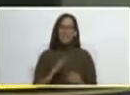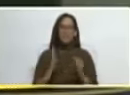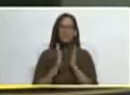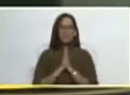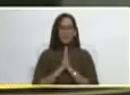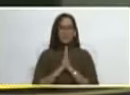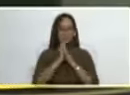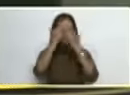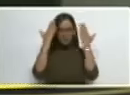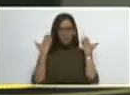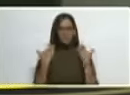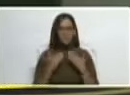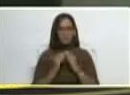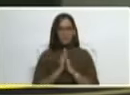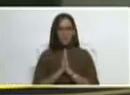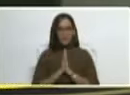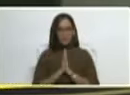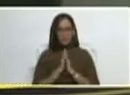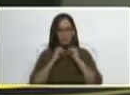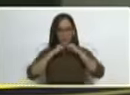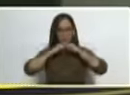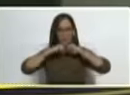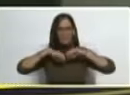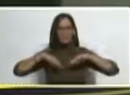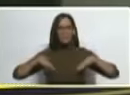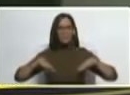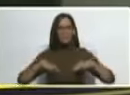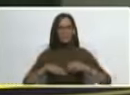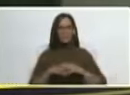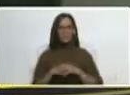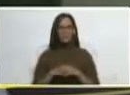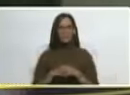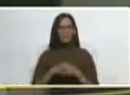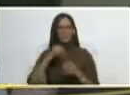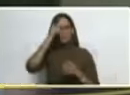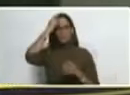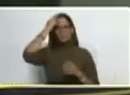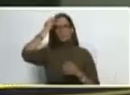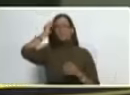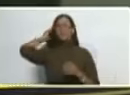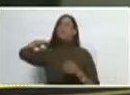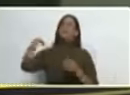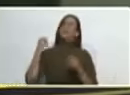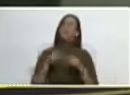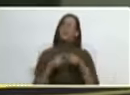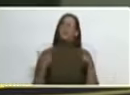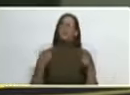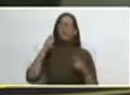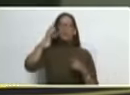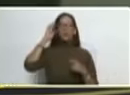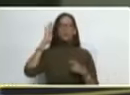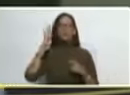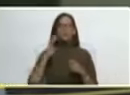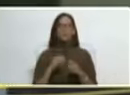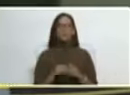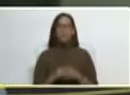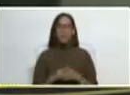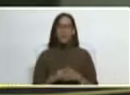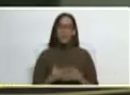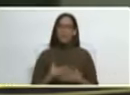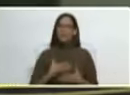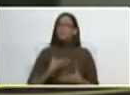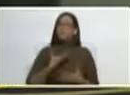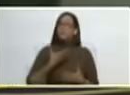santificados. Benditos, bendecidos, llenos de brillo de Dios e inspirados